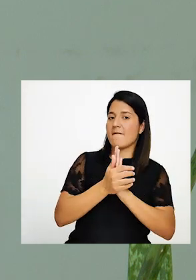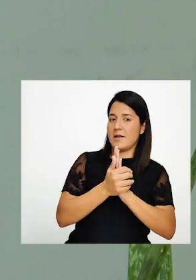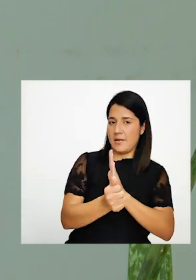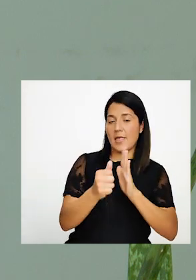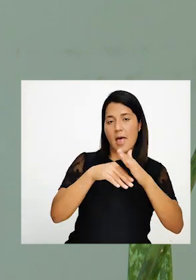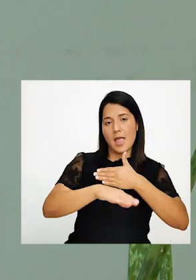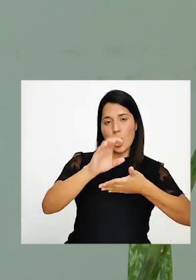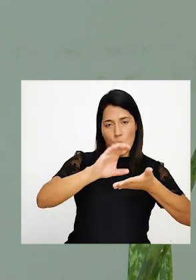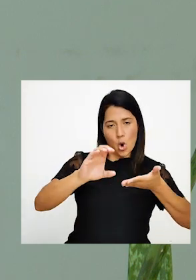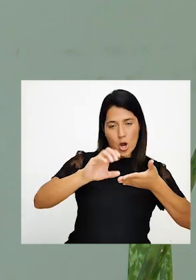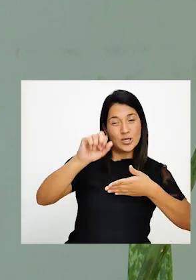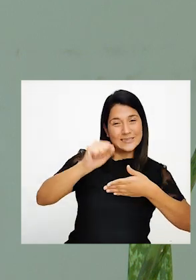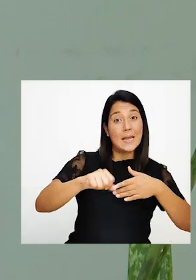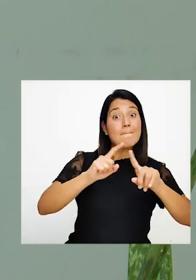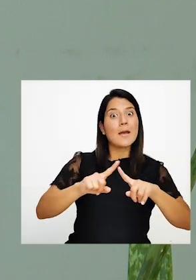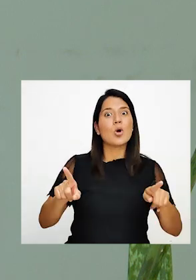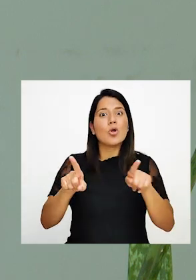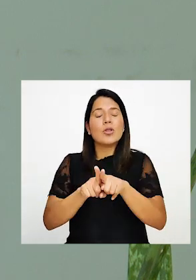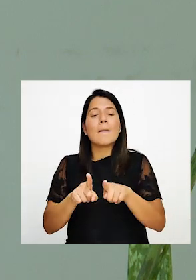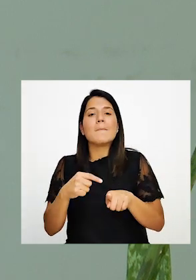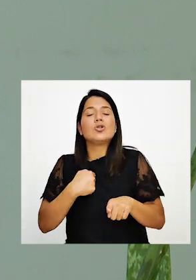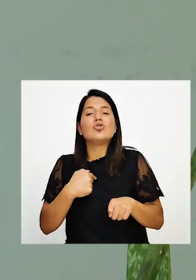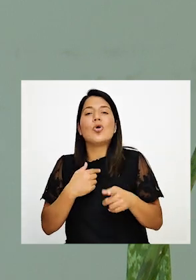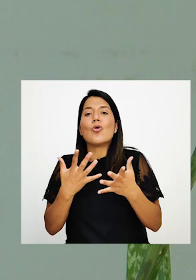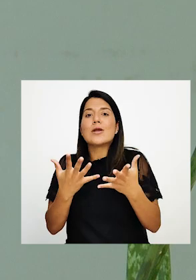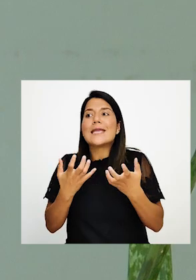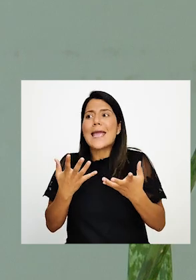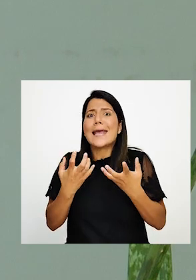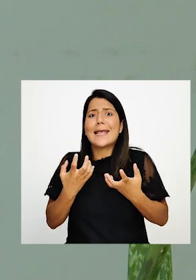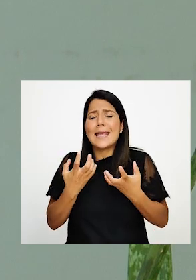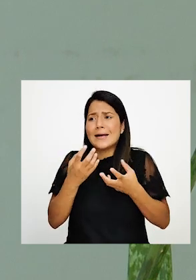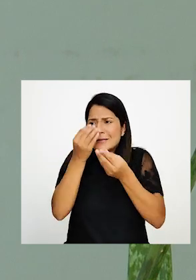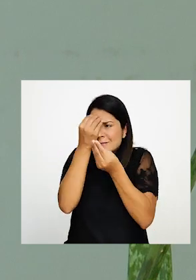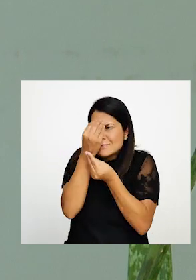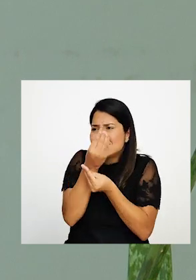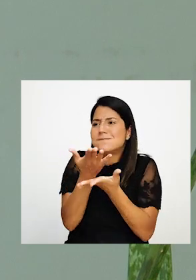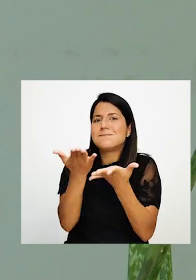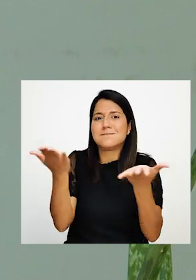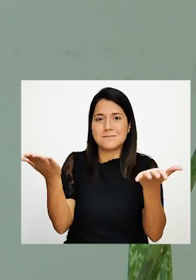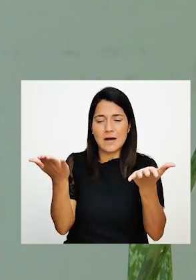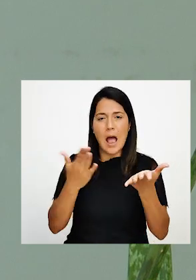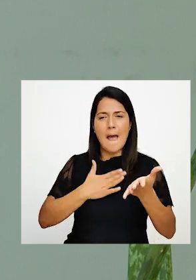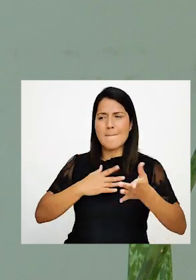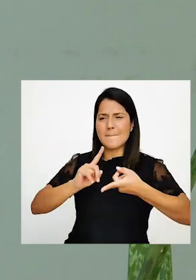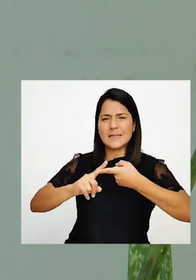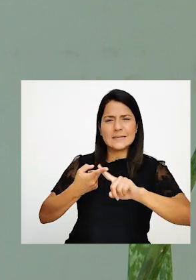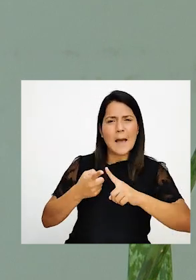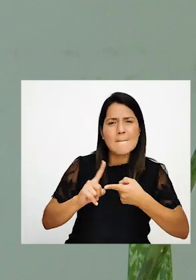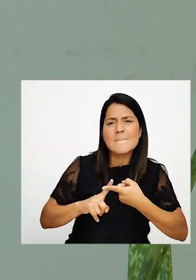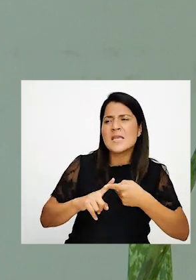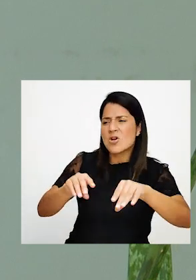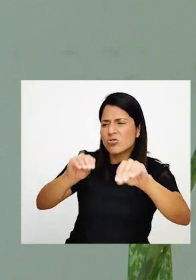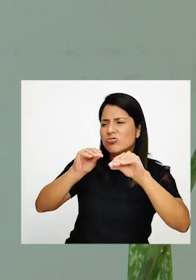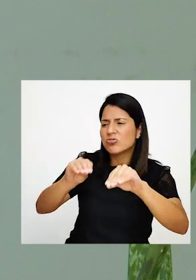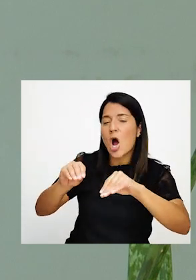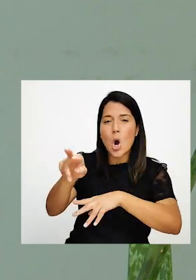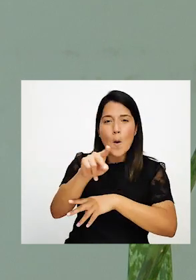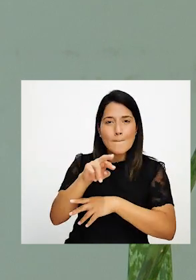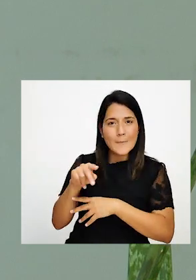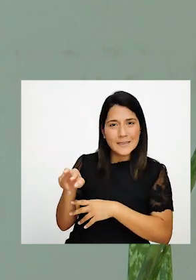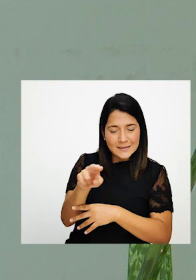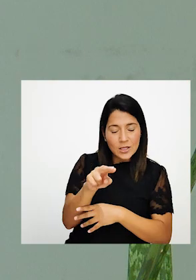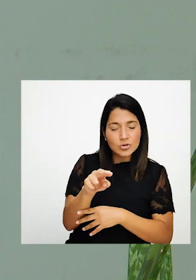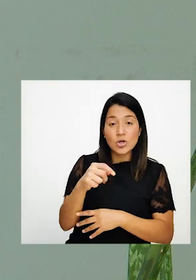colegio y la gana de transmitir o de llevar eso hacia mis amigos, hacia mis compañeros.